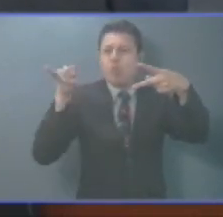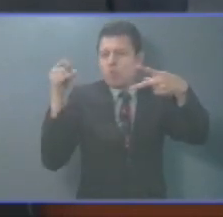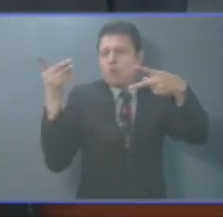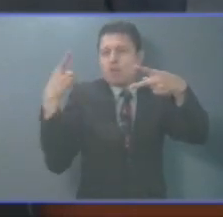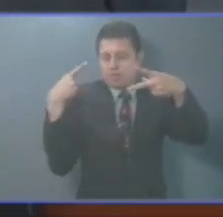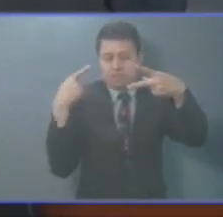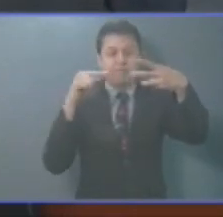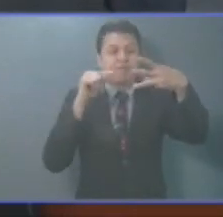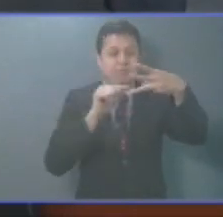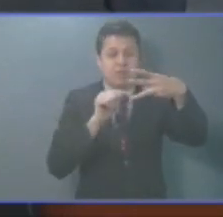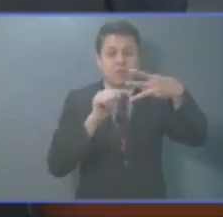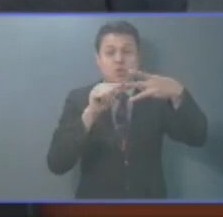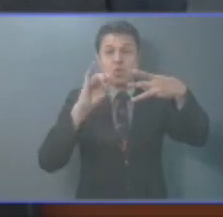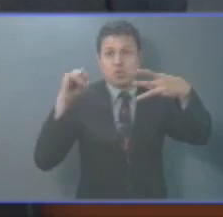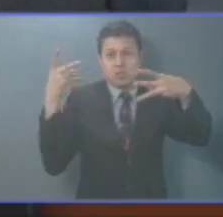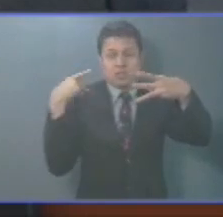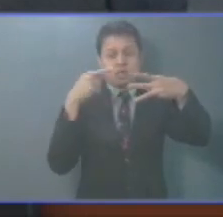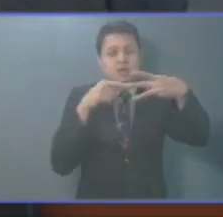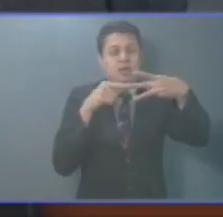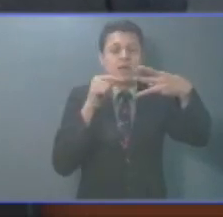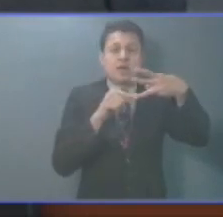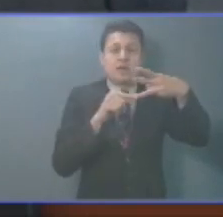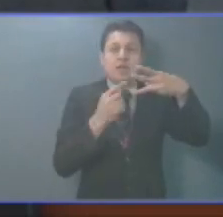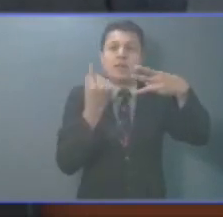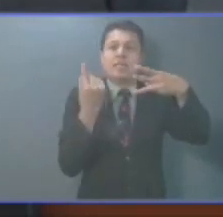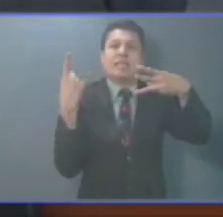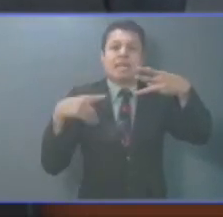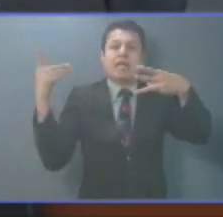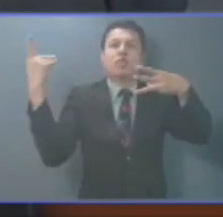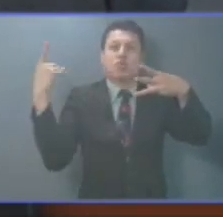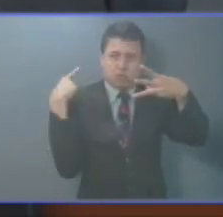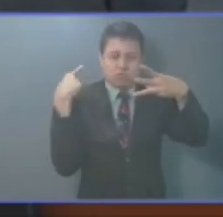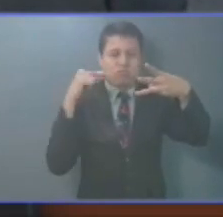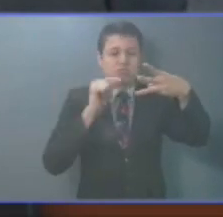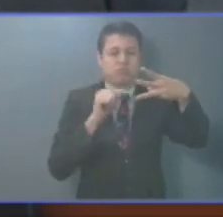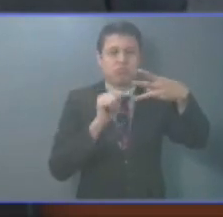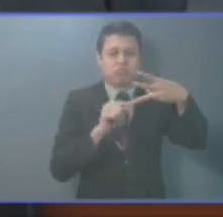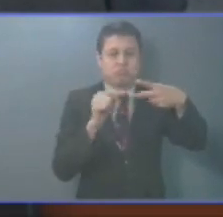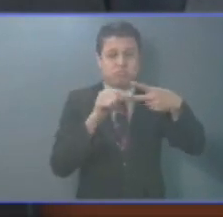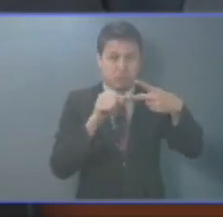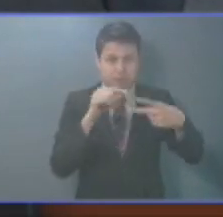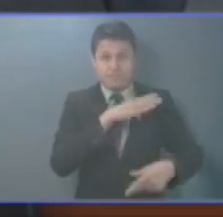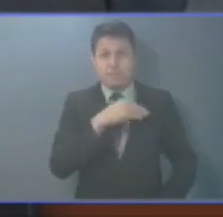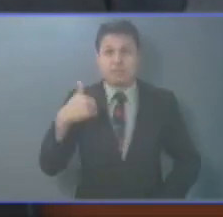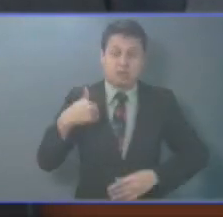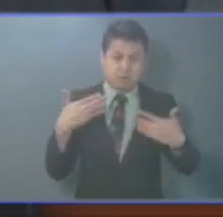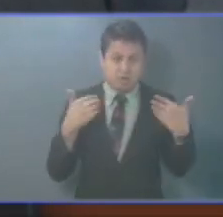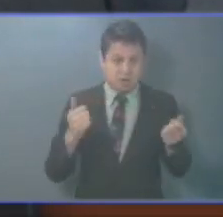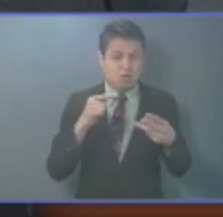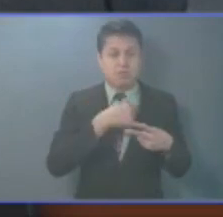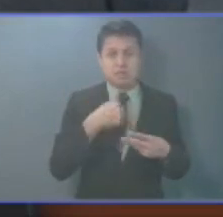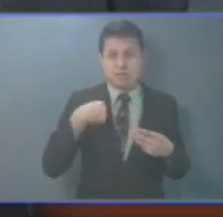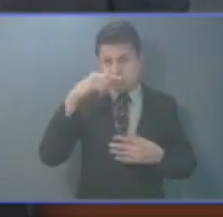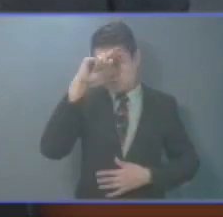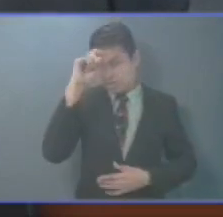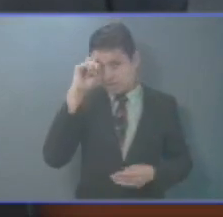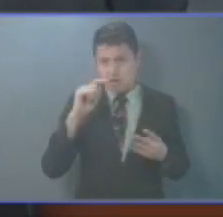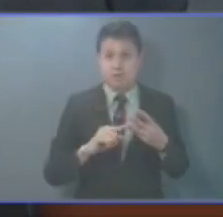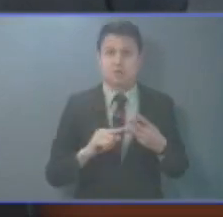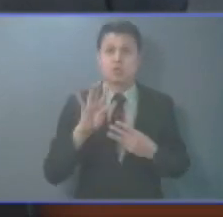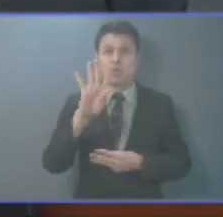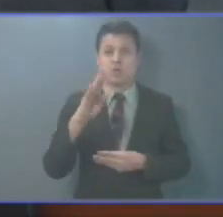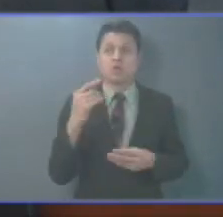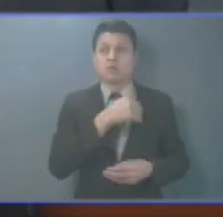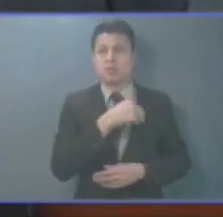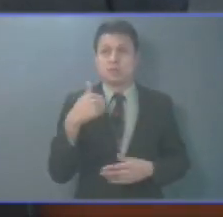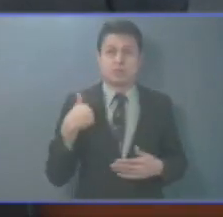1. Procuraduría General de la República. 2. Ministerio de Salud. 3. Ministerio de Trabajo y Previsión Social.